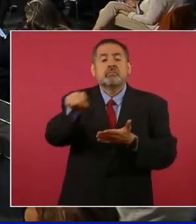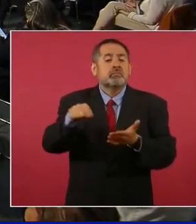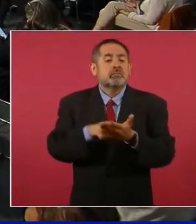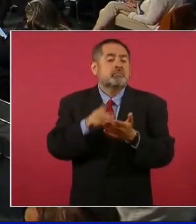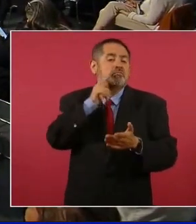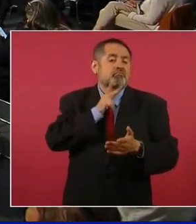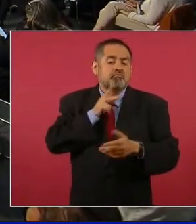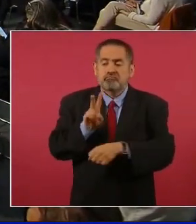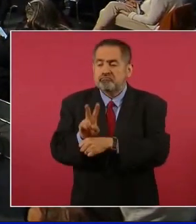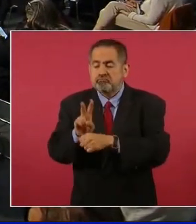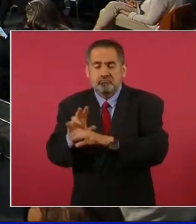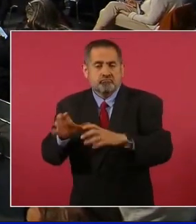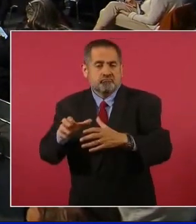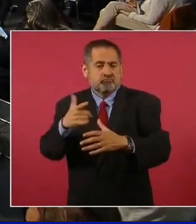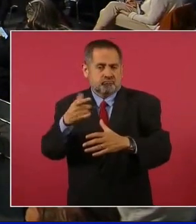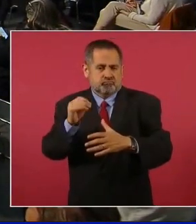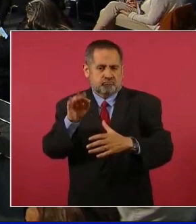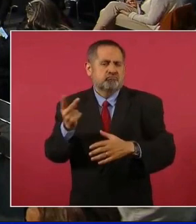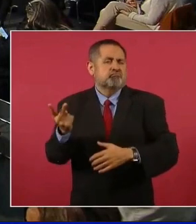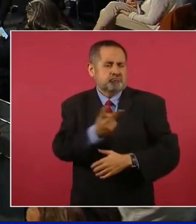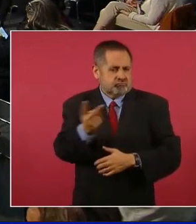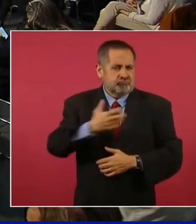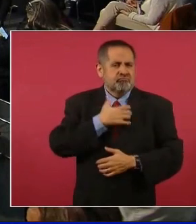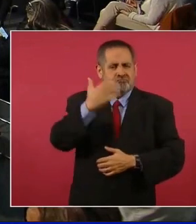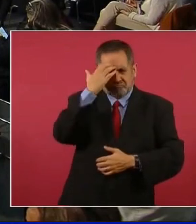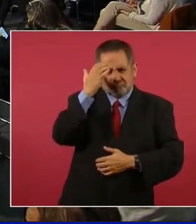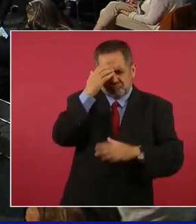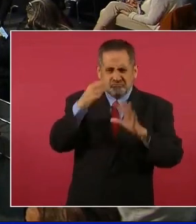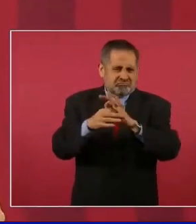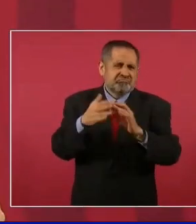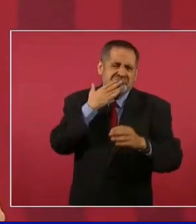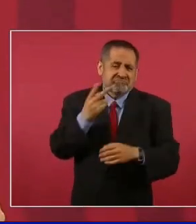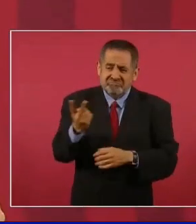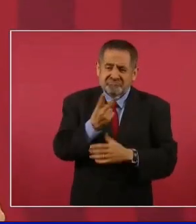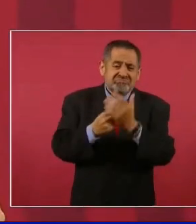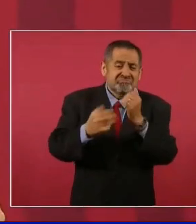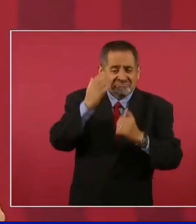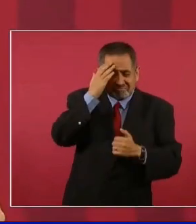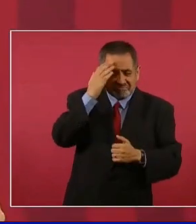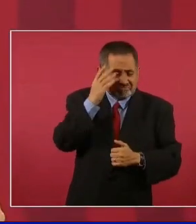Golfo, se conocían bien,